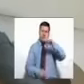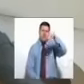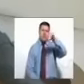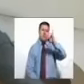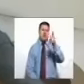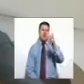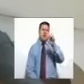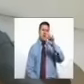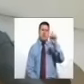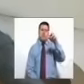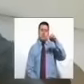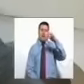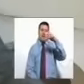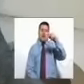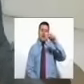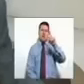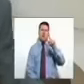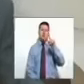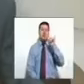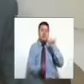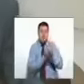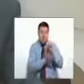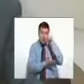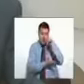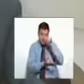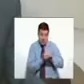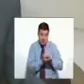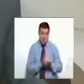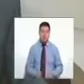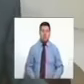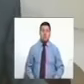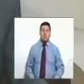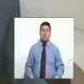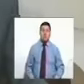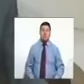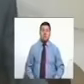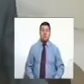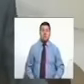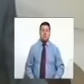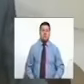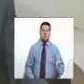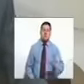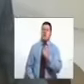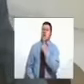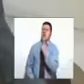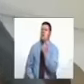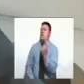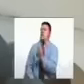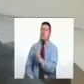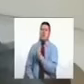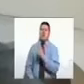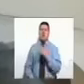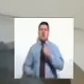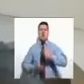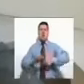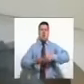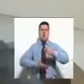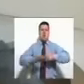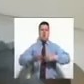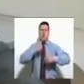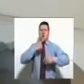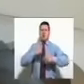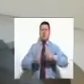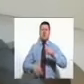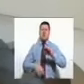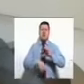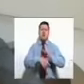Miguel Peñalosa. Y desde el mismo gobierno salieron a decir que había unos contratos que tenía